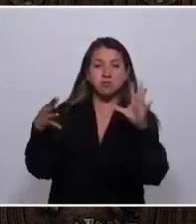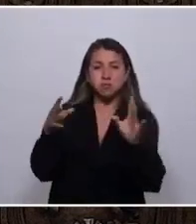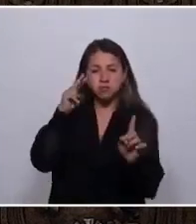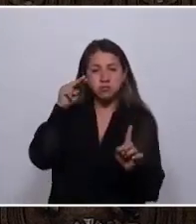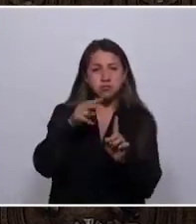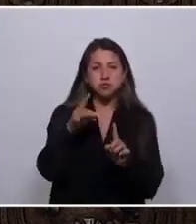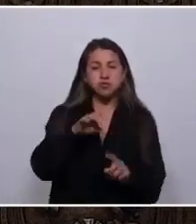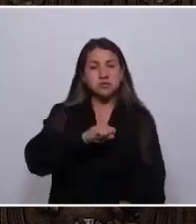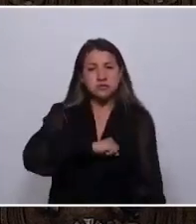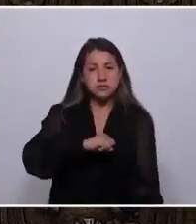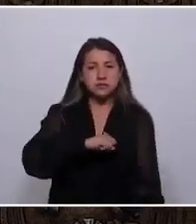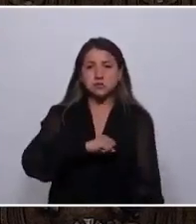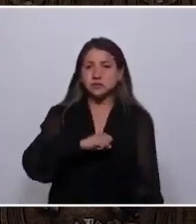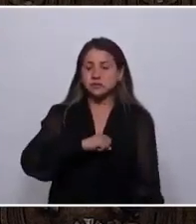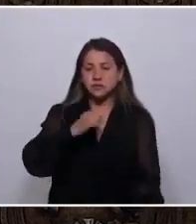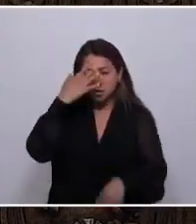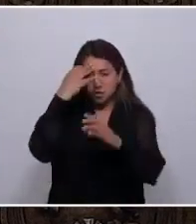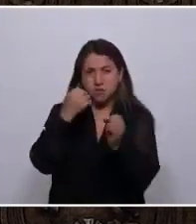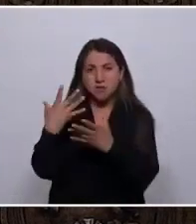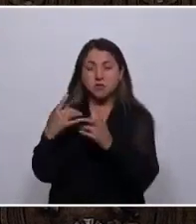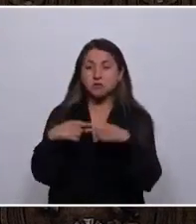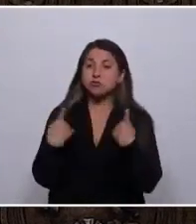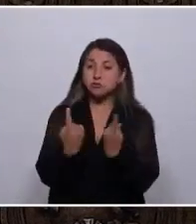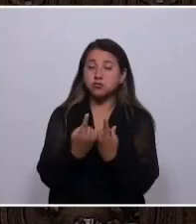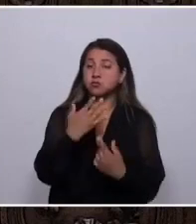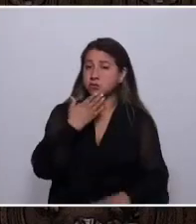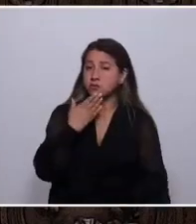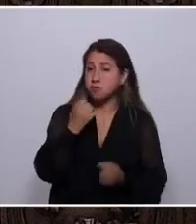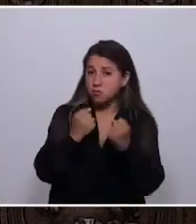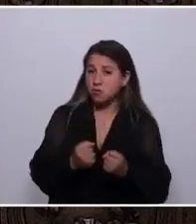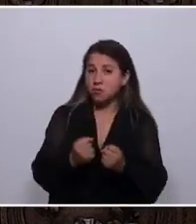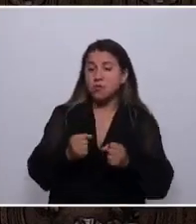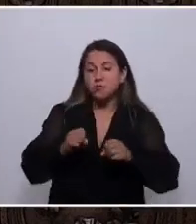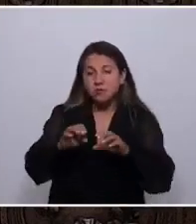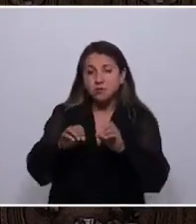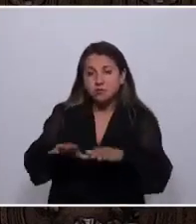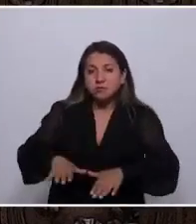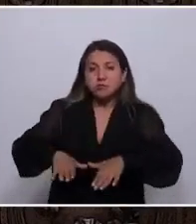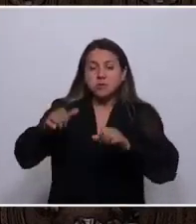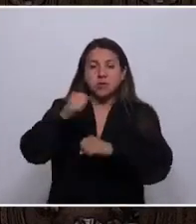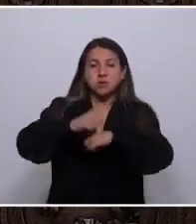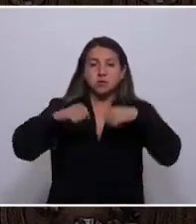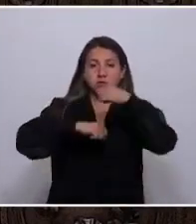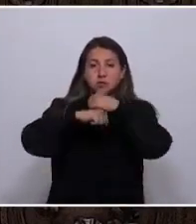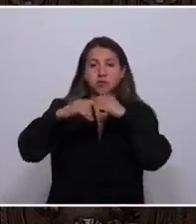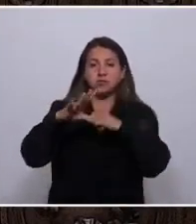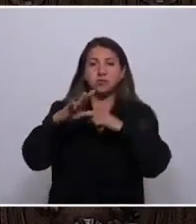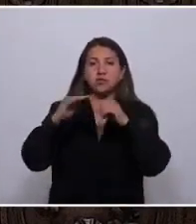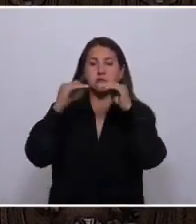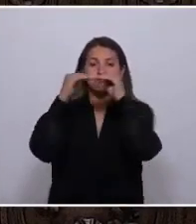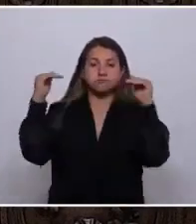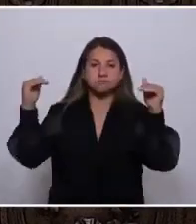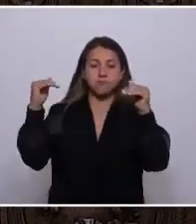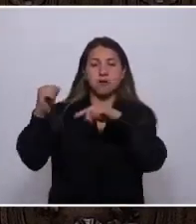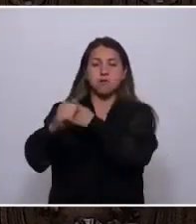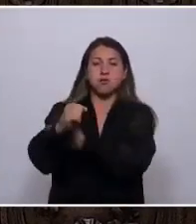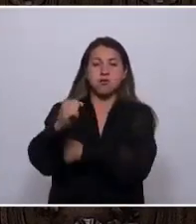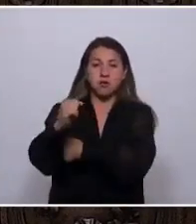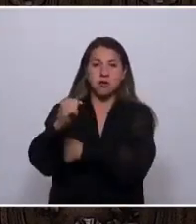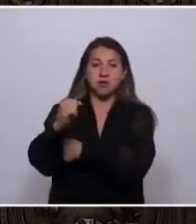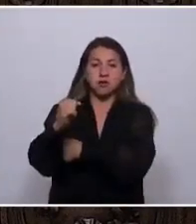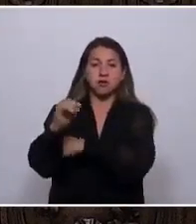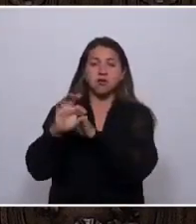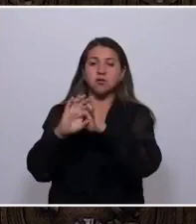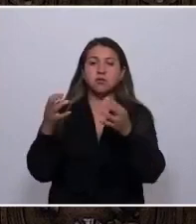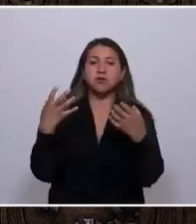instalada también en cada una de nosotras y nosotros, criados y formados en una estructura vertical de poder y sumisión que sabemos pertenece al Chile